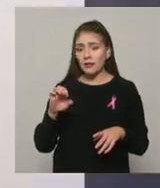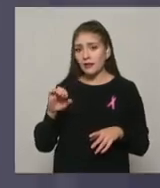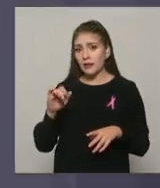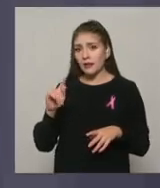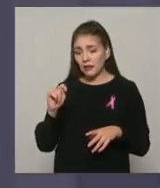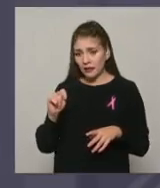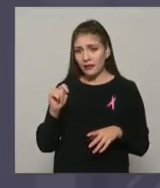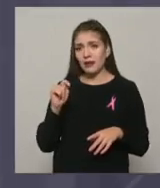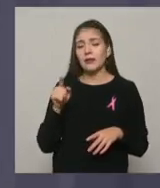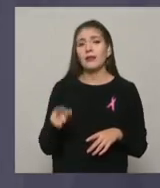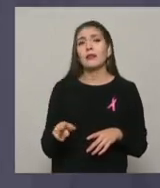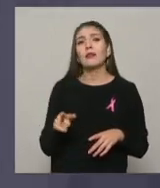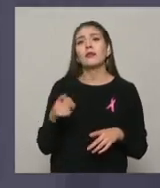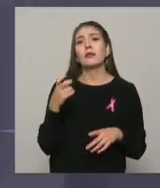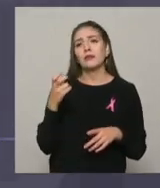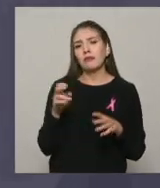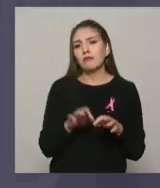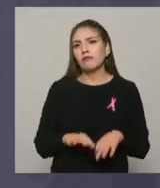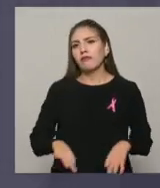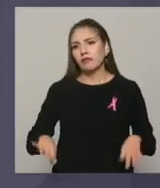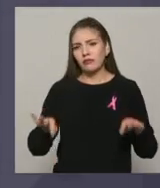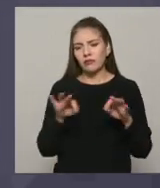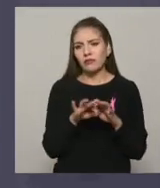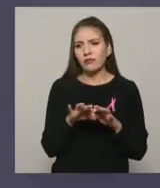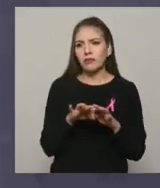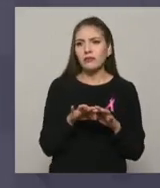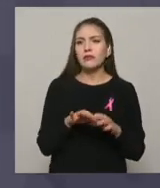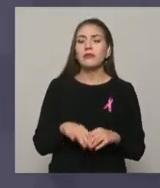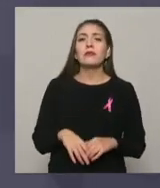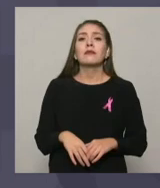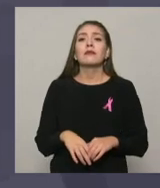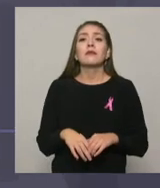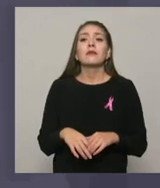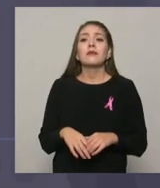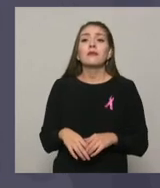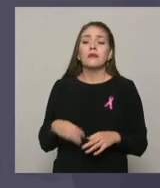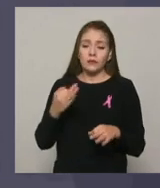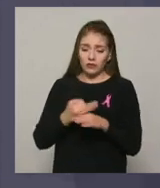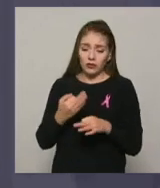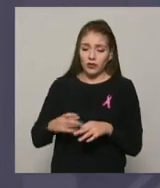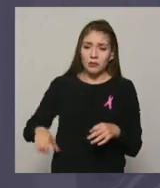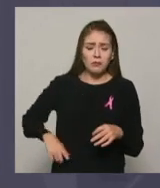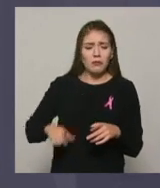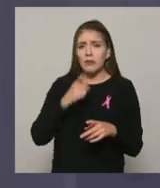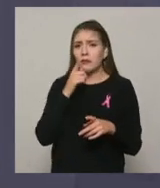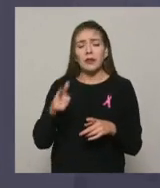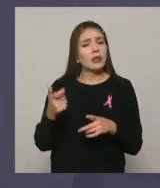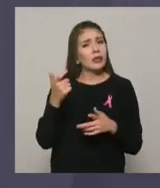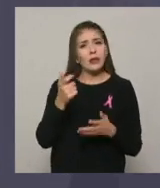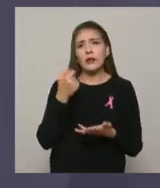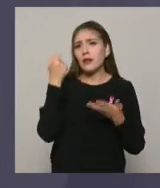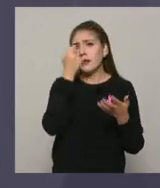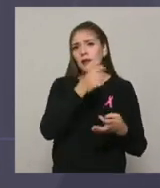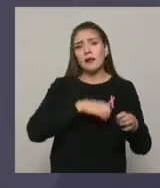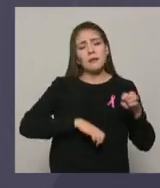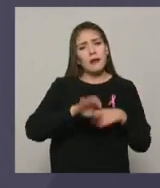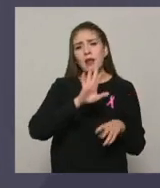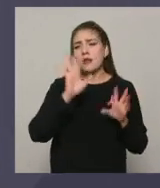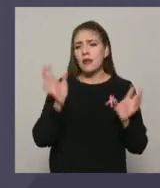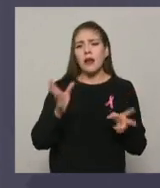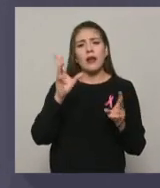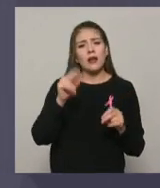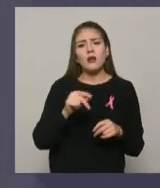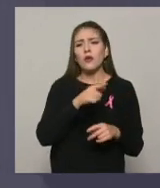fondos. Sí. Ahora lo que dice el actual gobierno es, ya no vamos a darle ese dinero a las empresas, ahora lo vamos a utilizar en